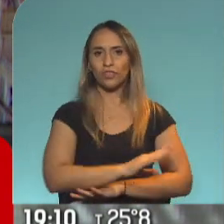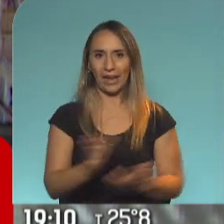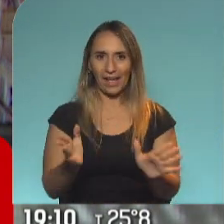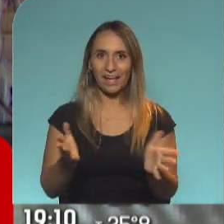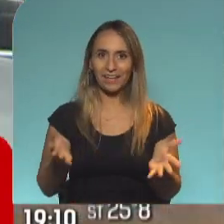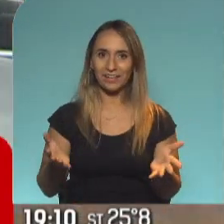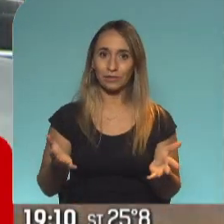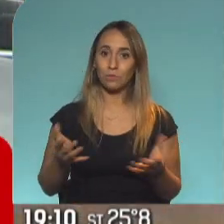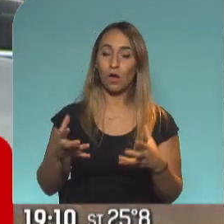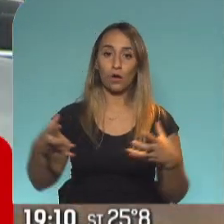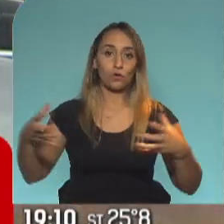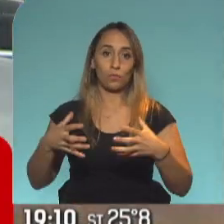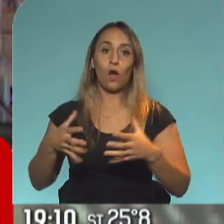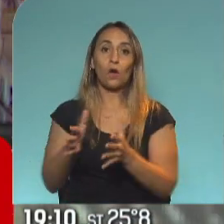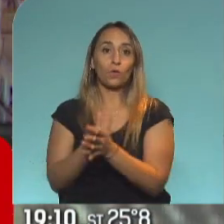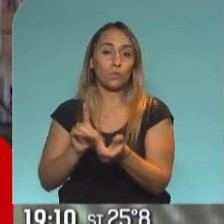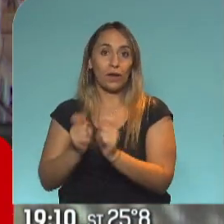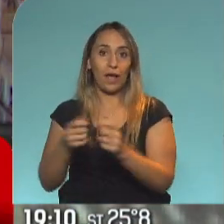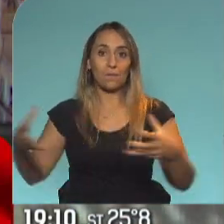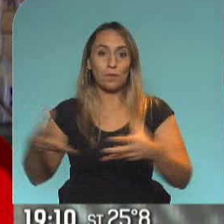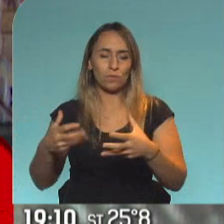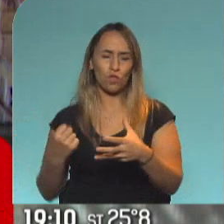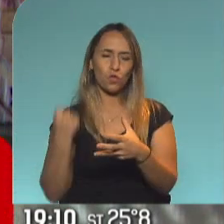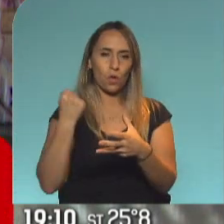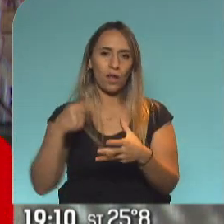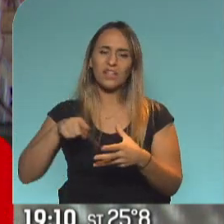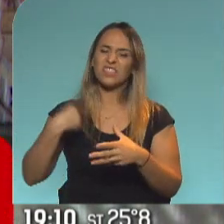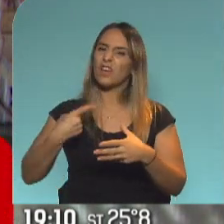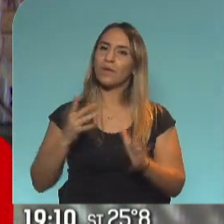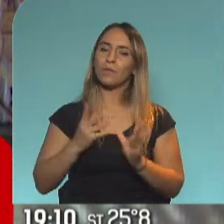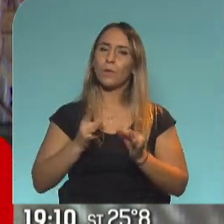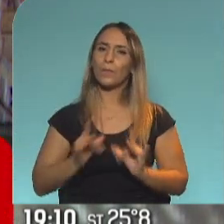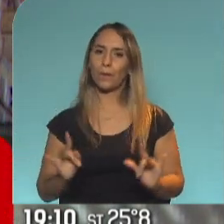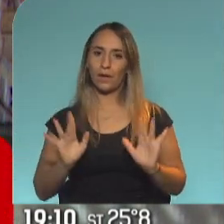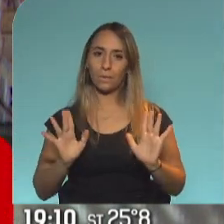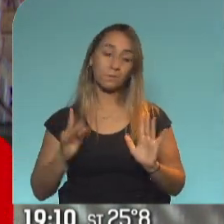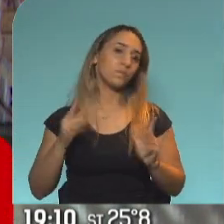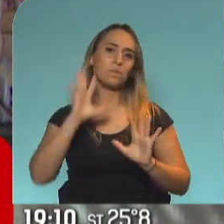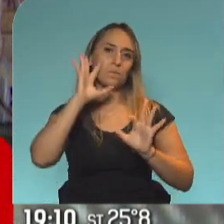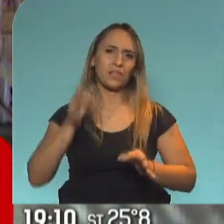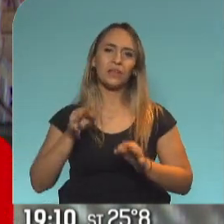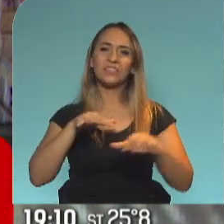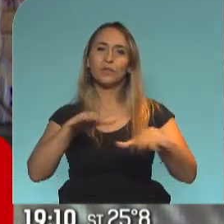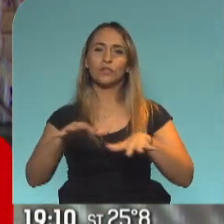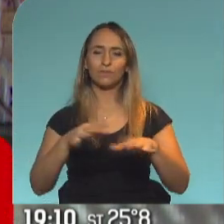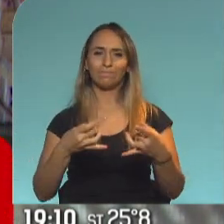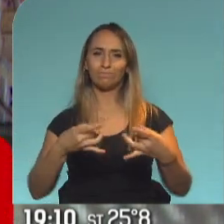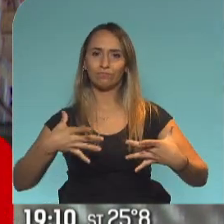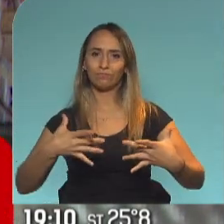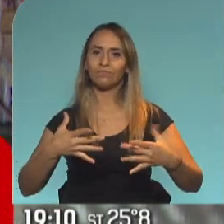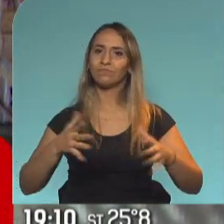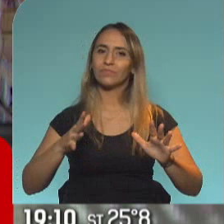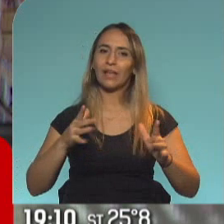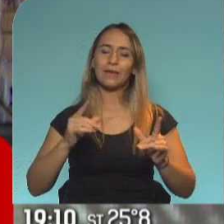la aladura de Juntos por el Cambio. Por lo cual, lo que queda claro, Feli, es que en las situaciones más conflictivas, Digo que la idea de ala dura y ala